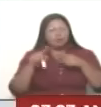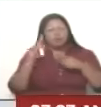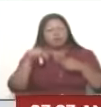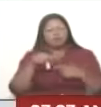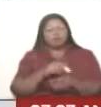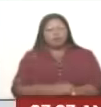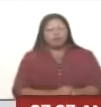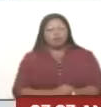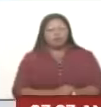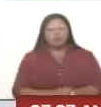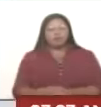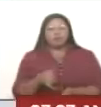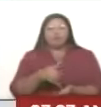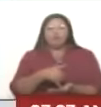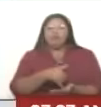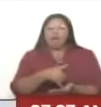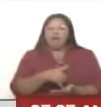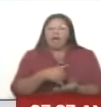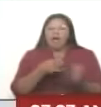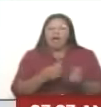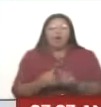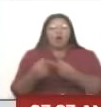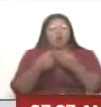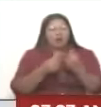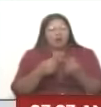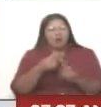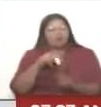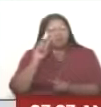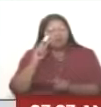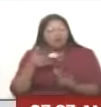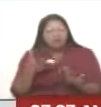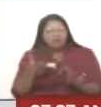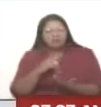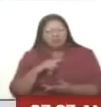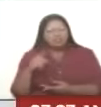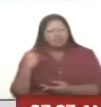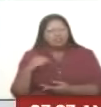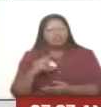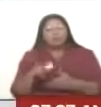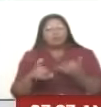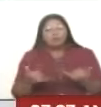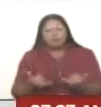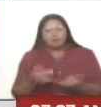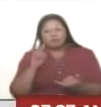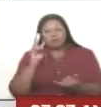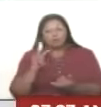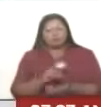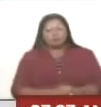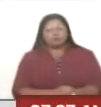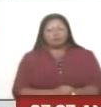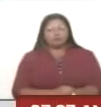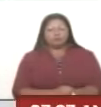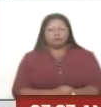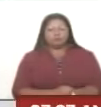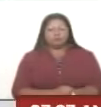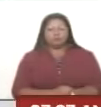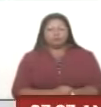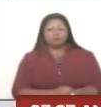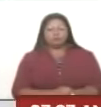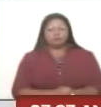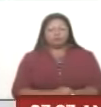la fragilidad económica que teníamos y todavía tenemos en